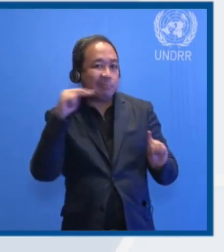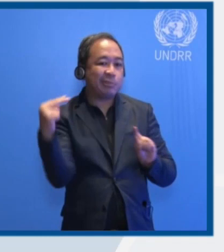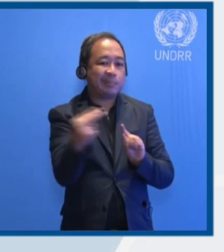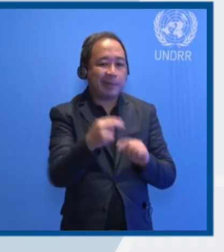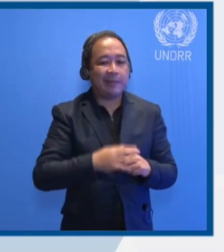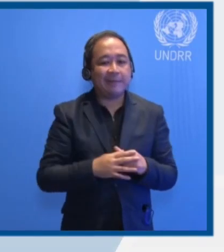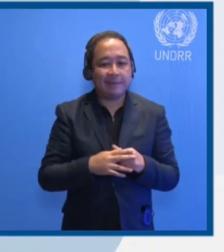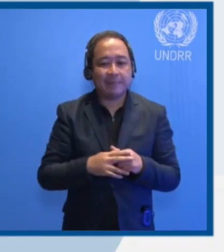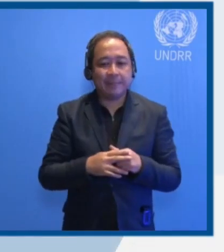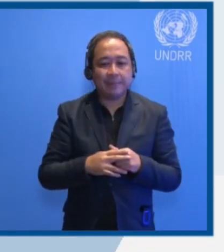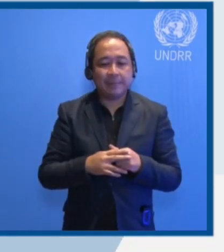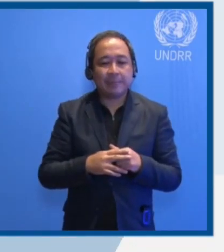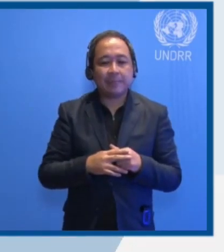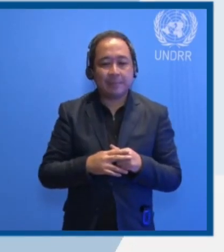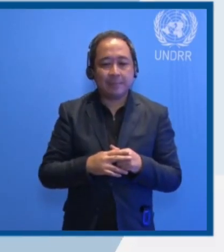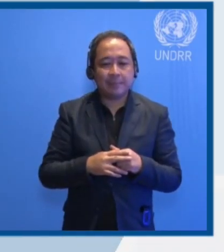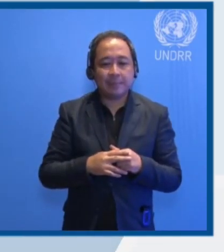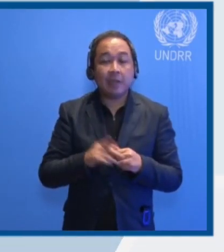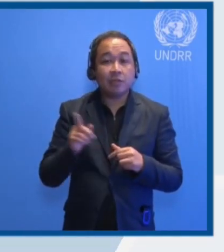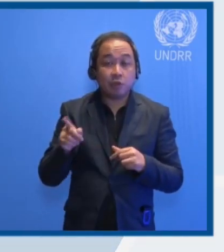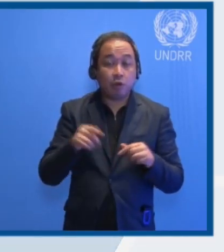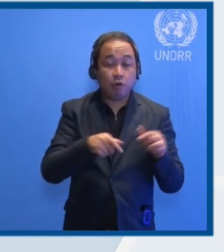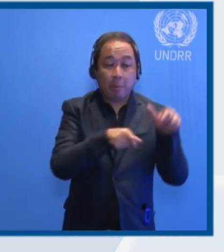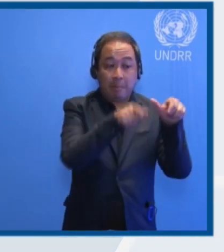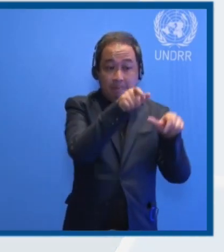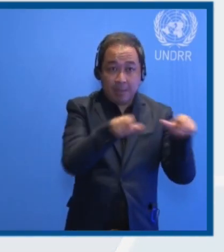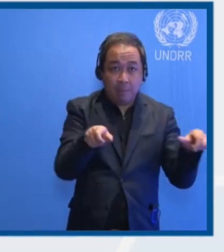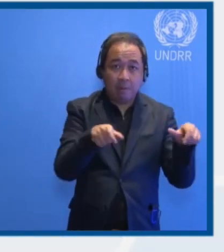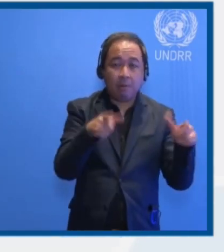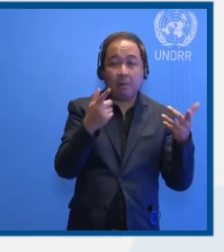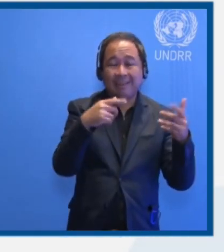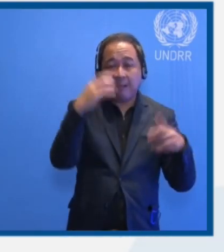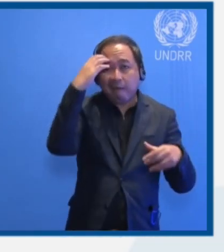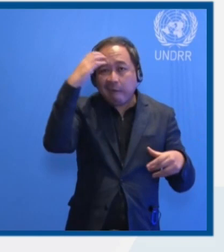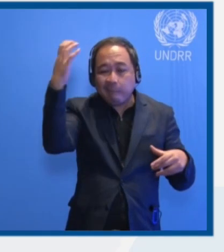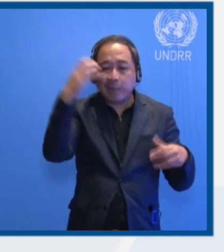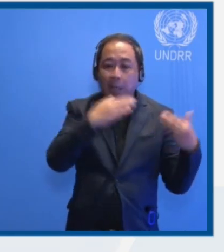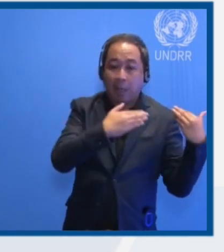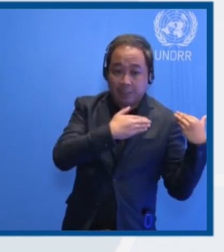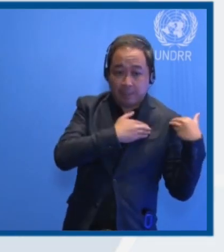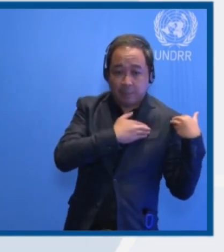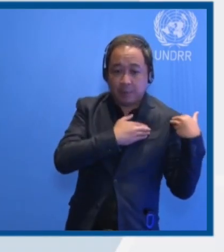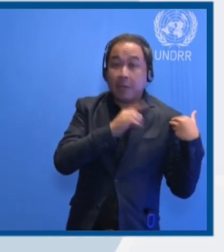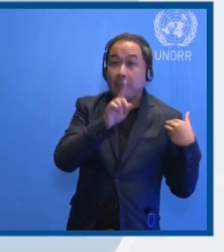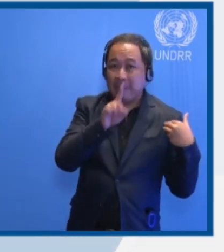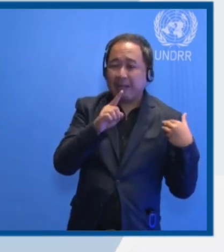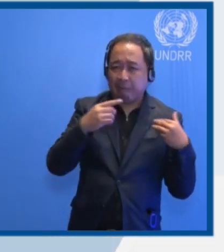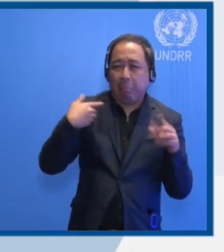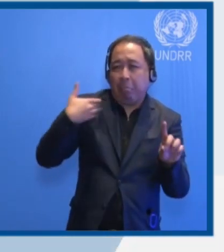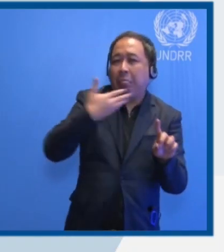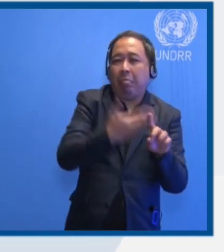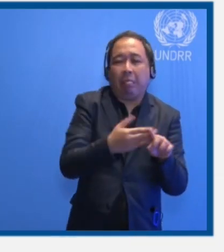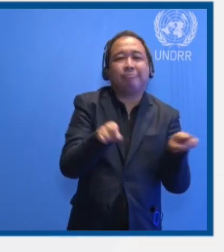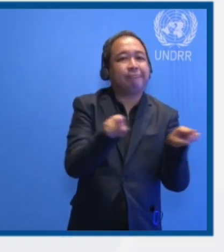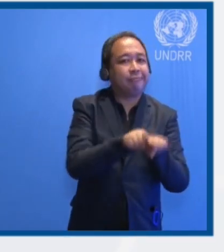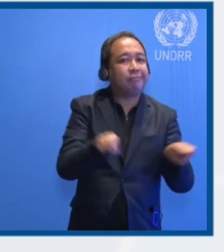inversión importante de recursos en sus fases iniciales y mayores tiempos de implementación, y también porque hay una presión política por esa